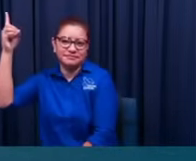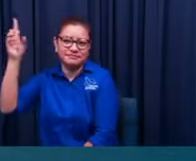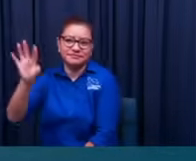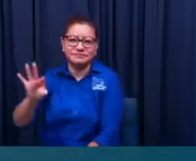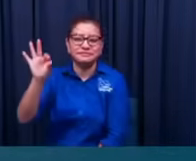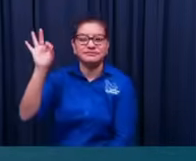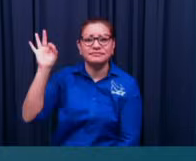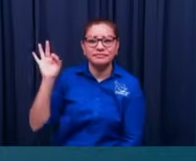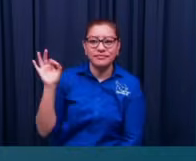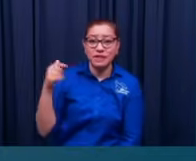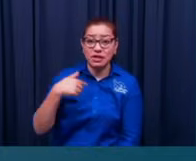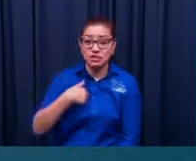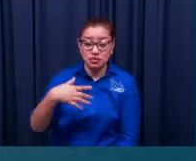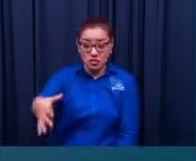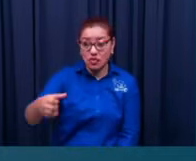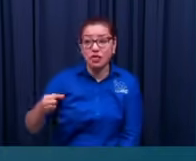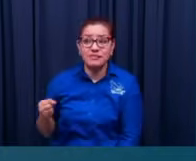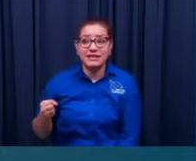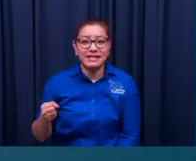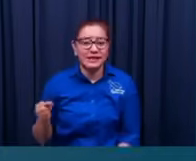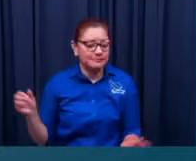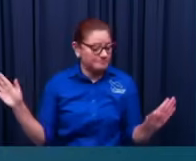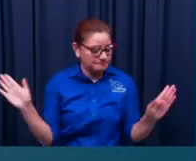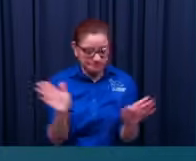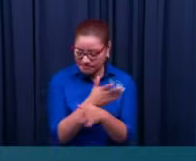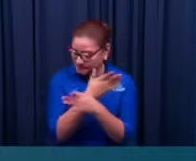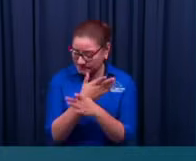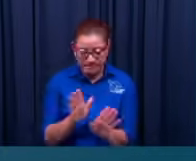Yo no le podría imponer a nadie